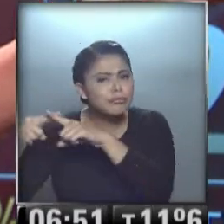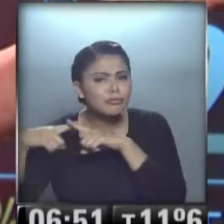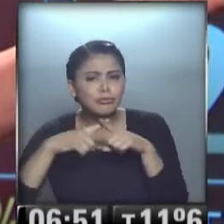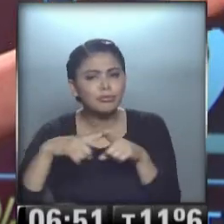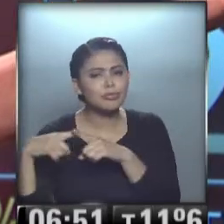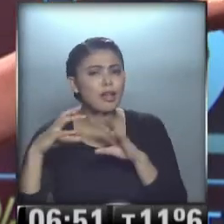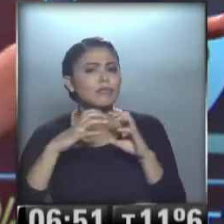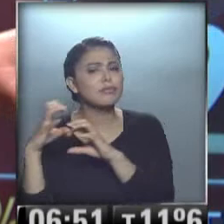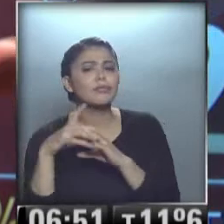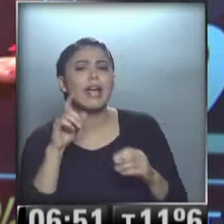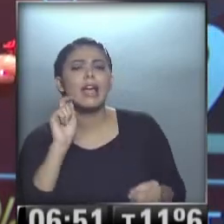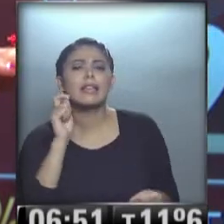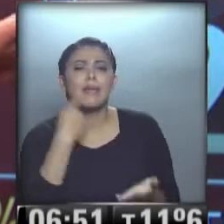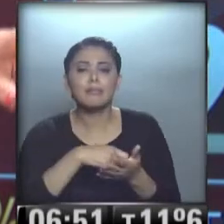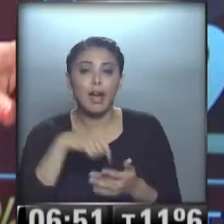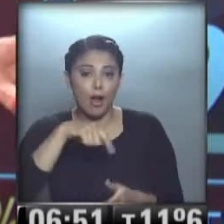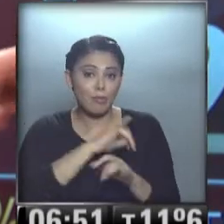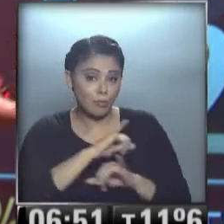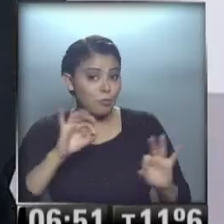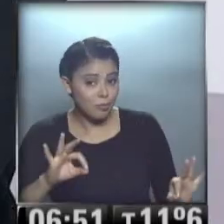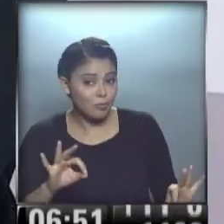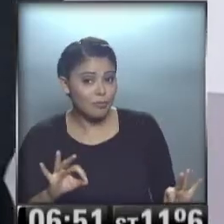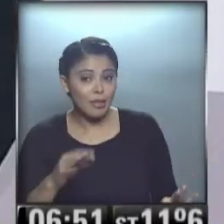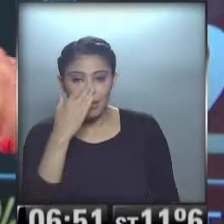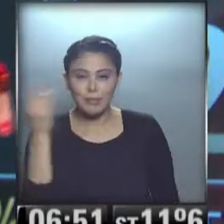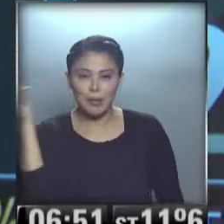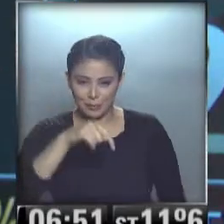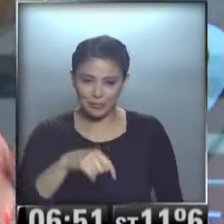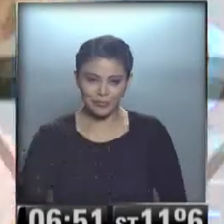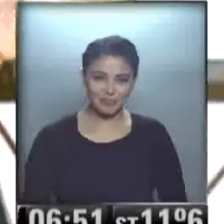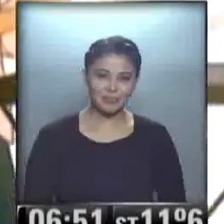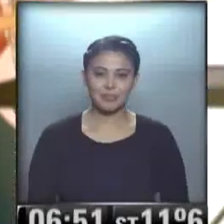Mientras discutimos, Juan, no. Vamos a una pausita. Cuando quieras. Enseguida volvemos, ¿eh?